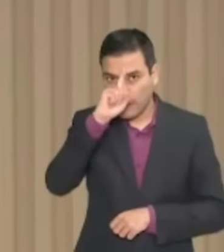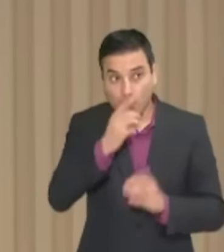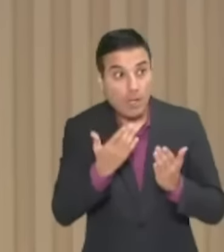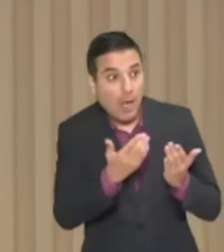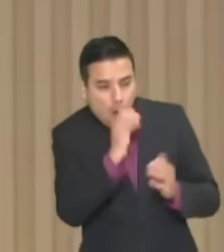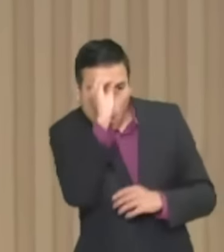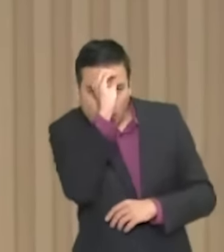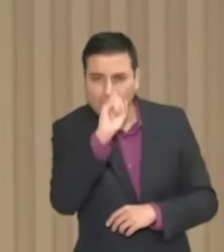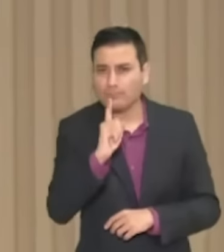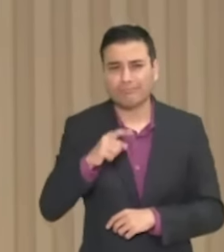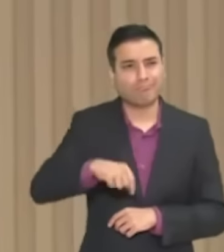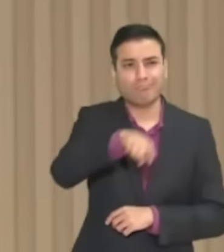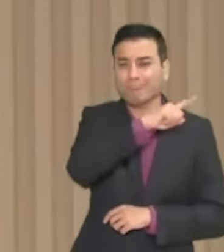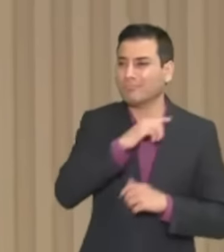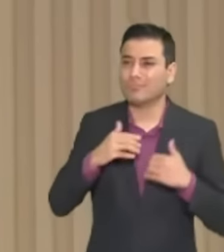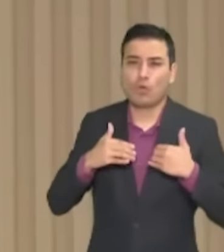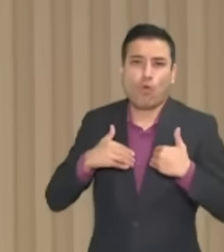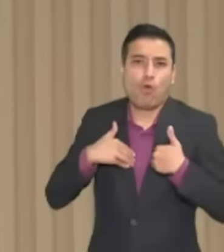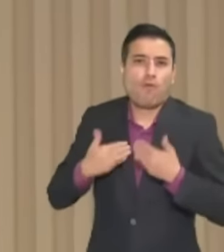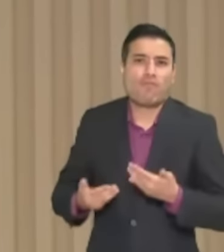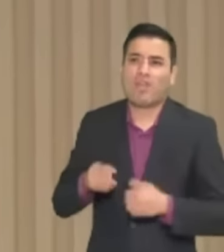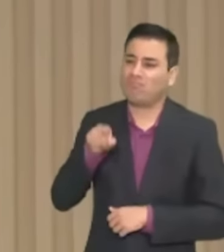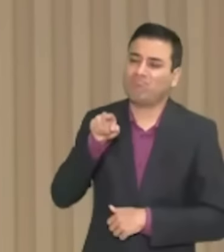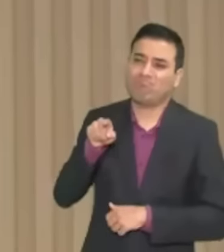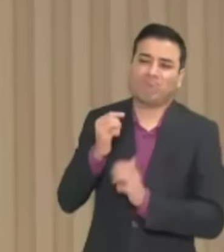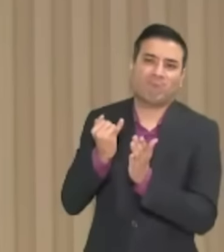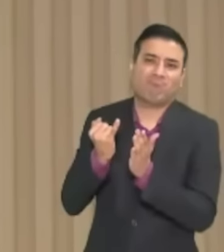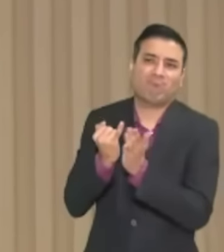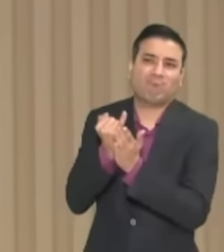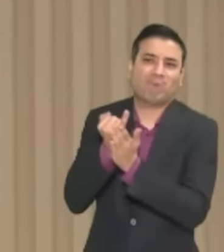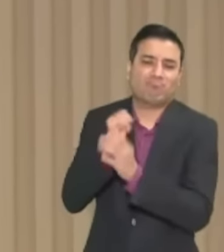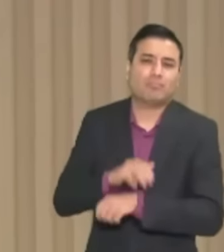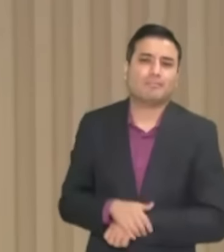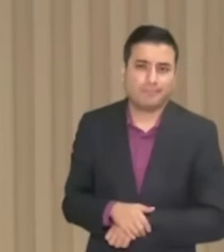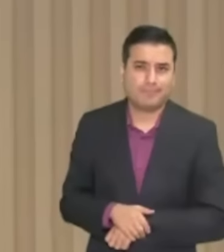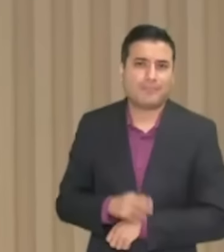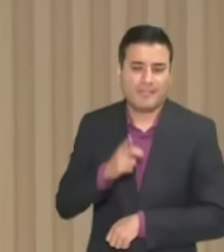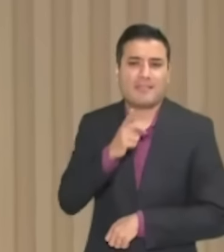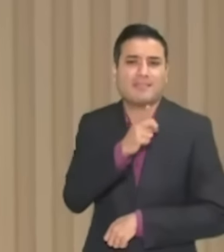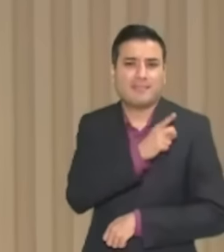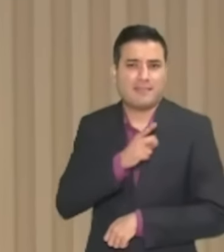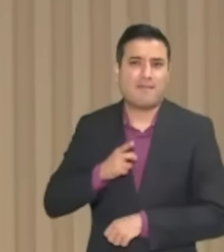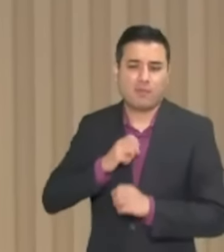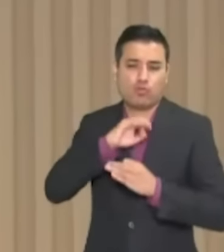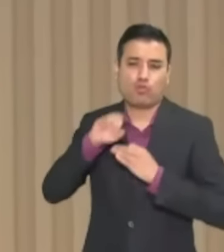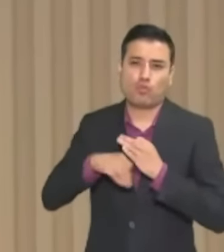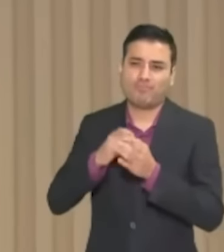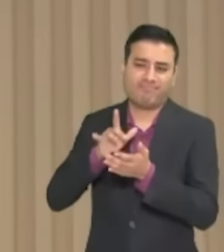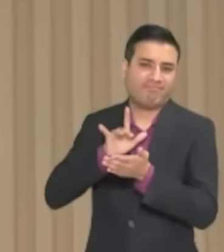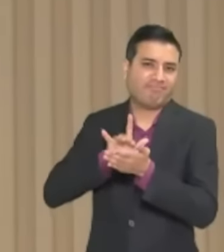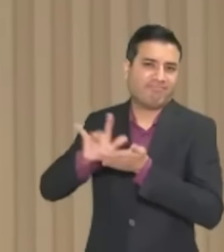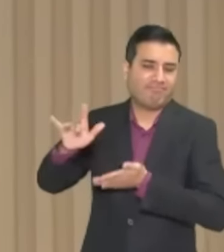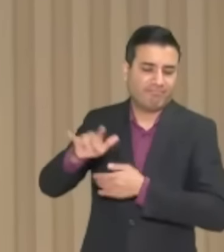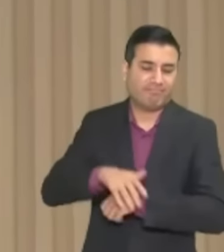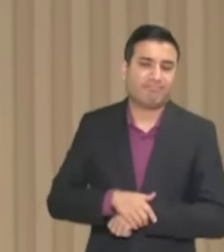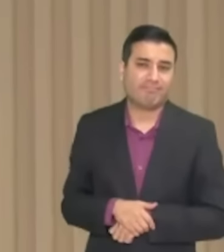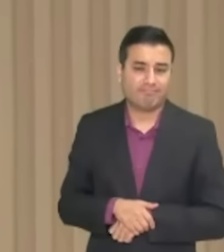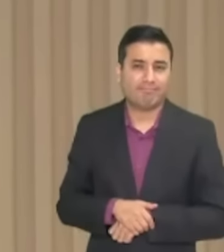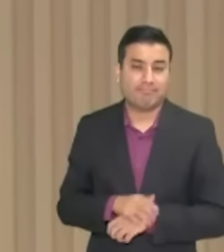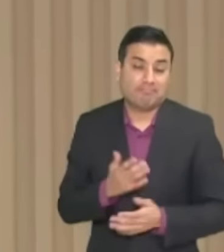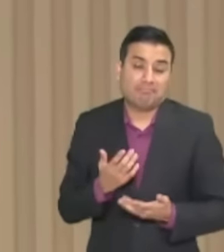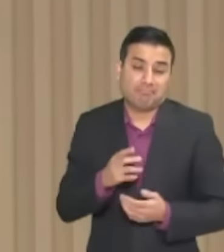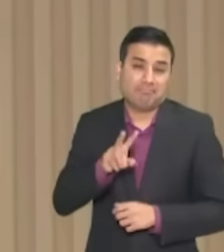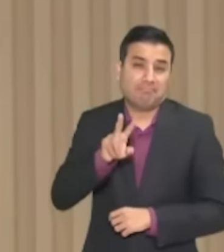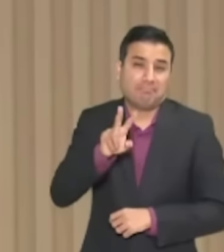las consejerías a los criterios allí manifestados tiene que ser respaldada por una declaración de esta naturaleza. No puedo poner en